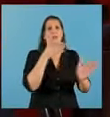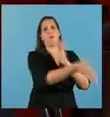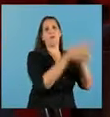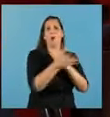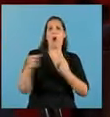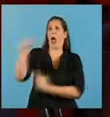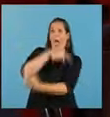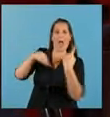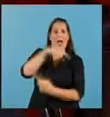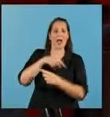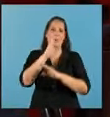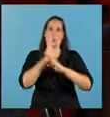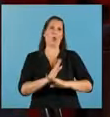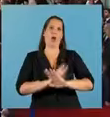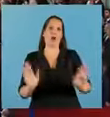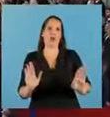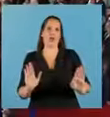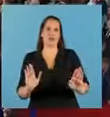paso.